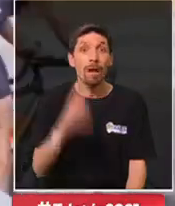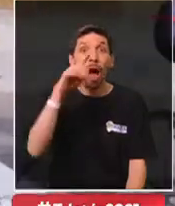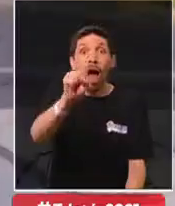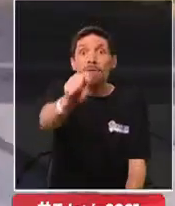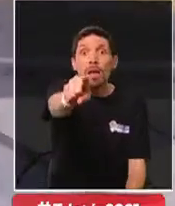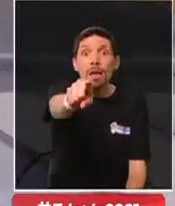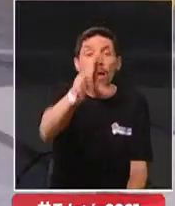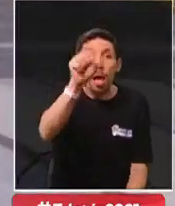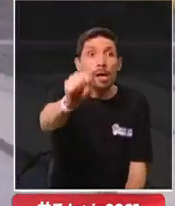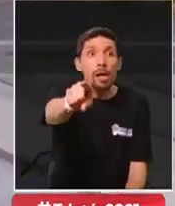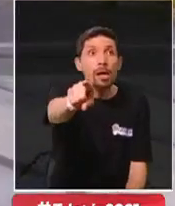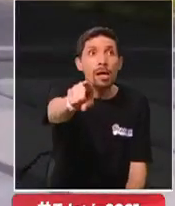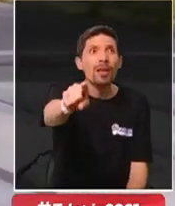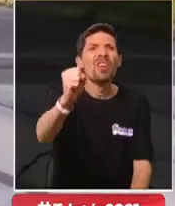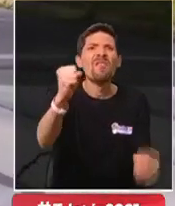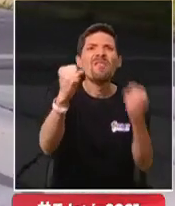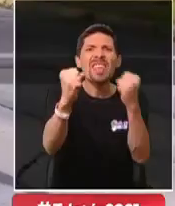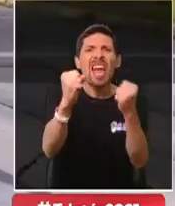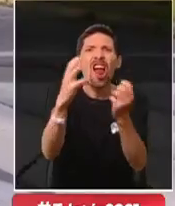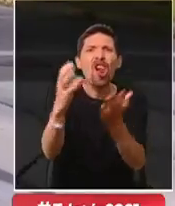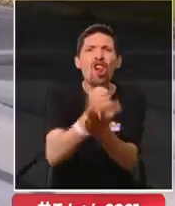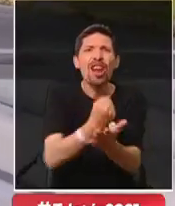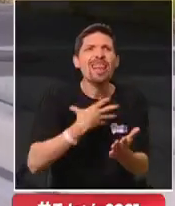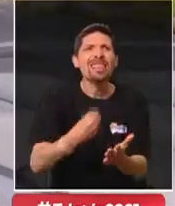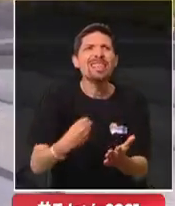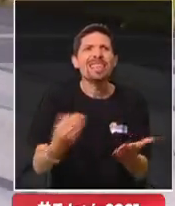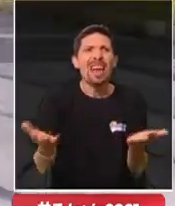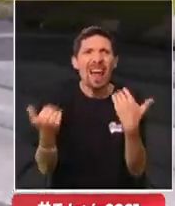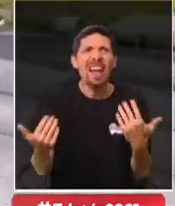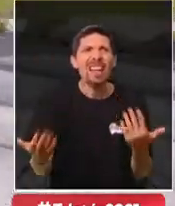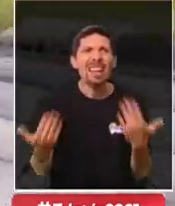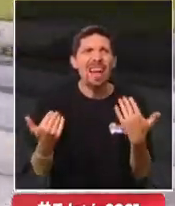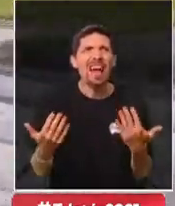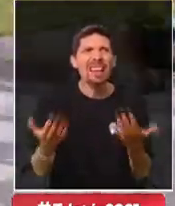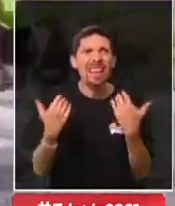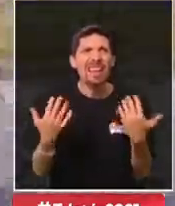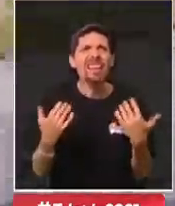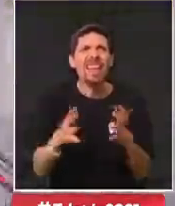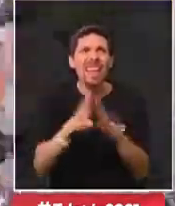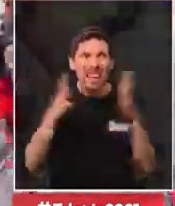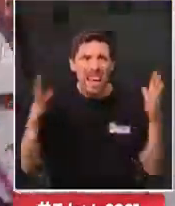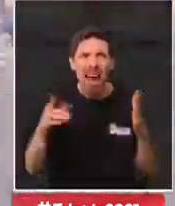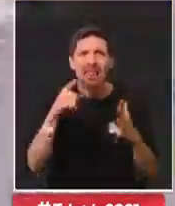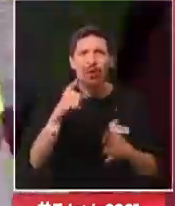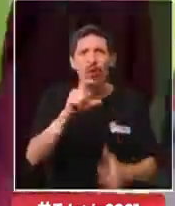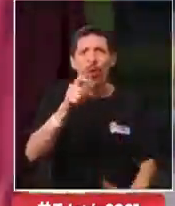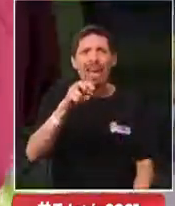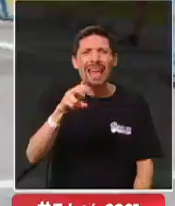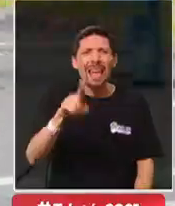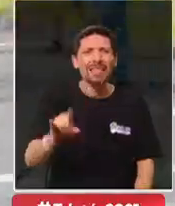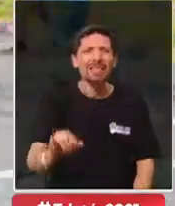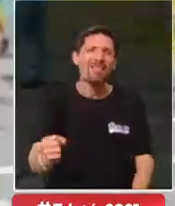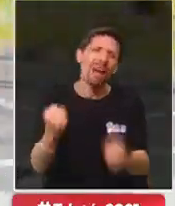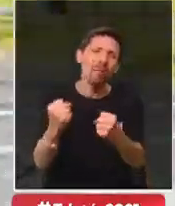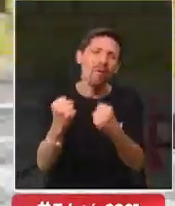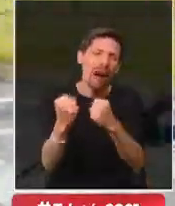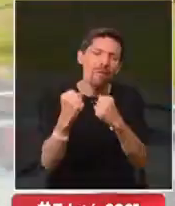Ahí viene, ¡Lo hiciste, hija, lo hiciste! ¡Dale, dale! ¡Tremenda, Génesis, tremenda!